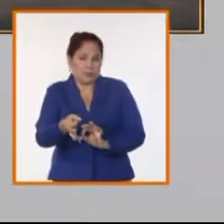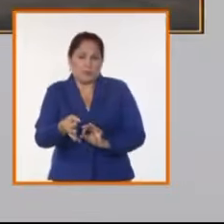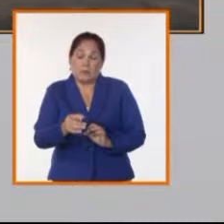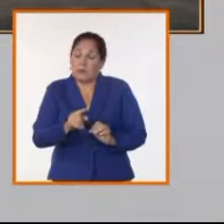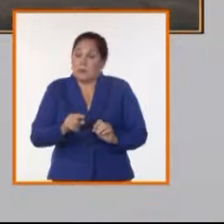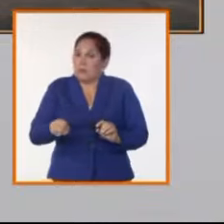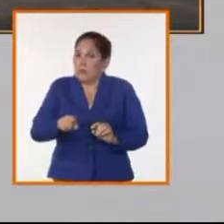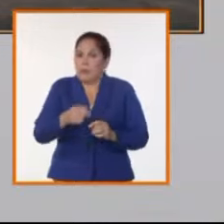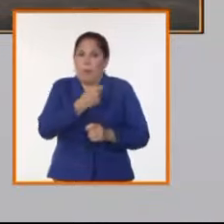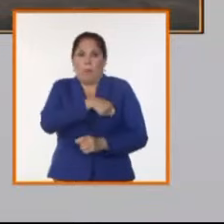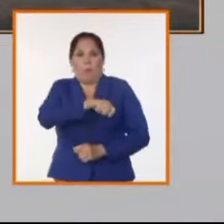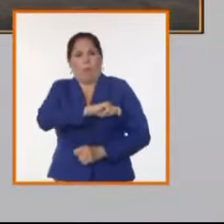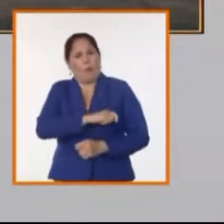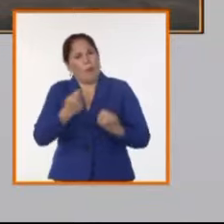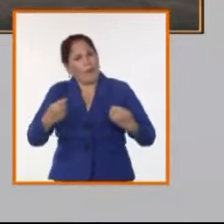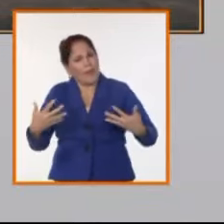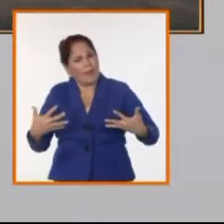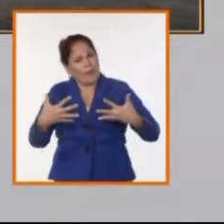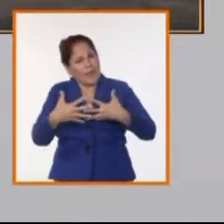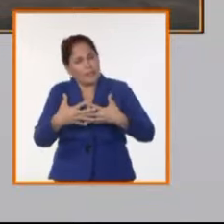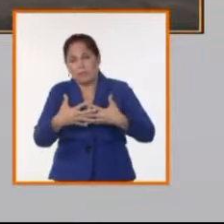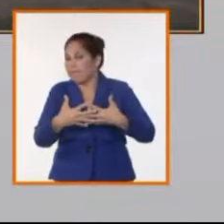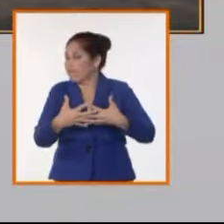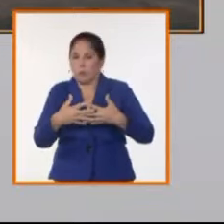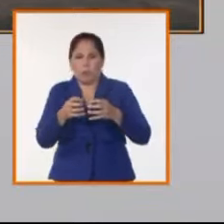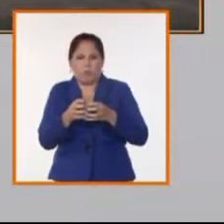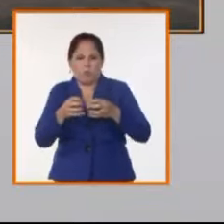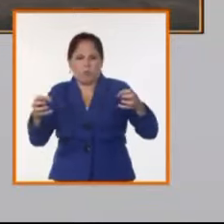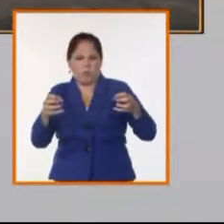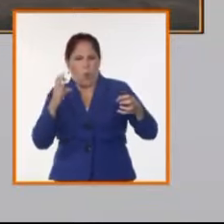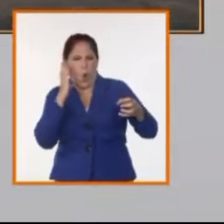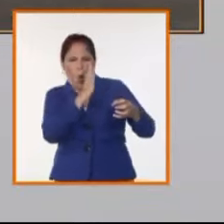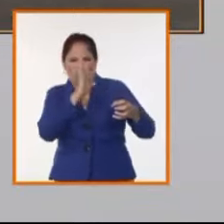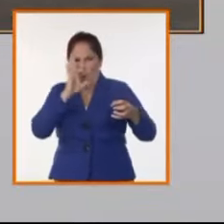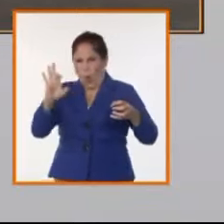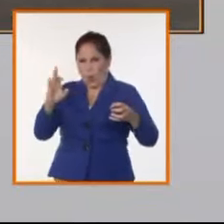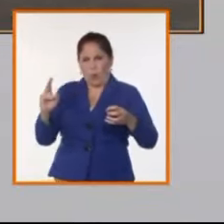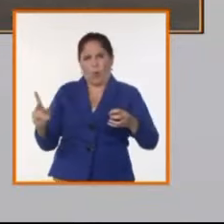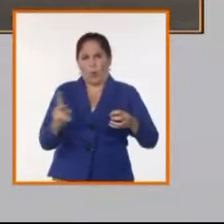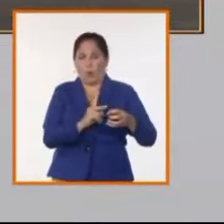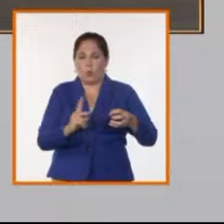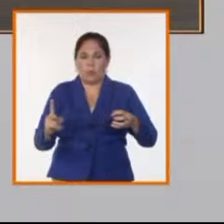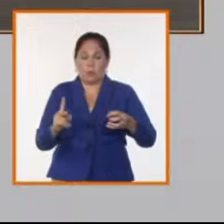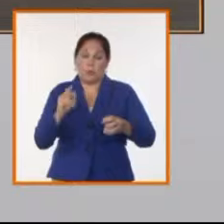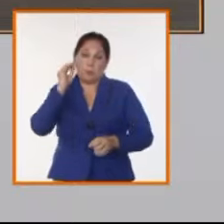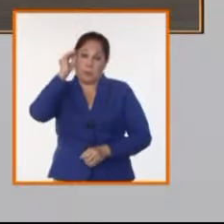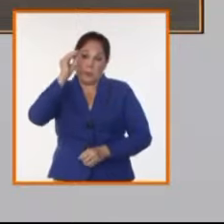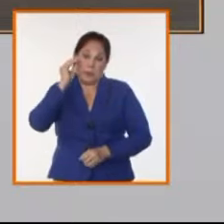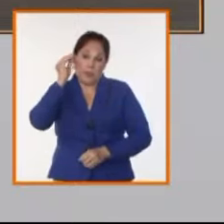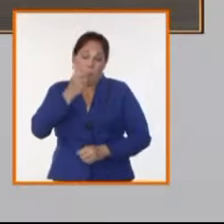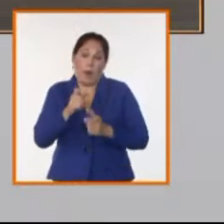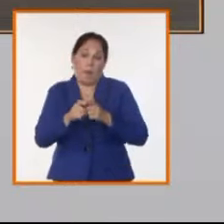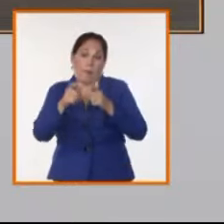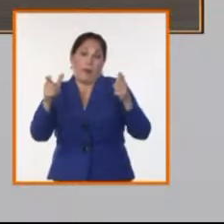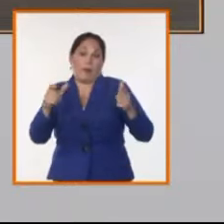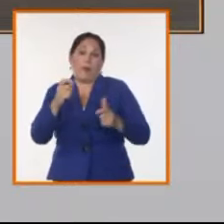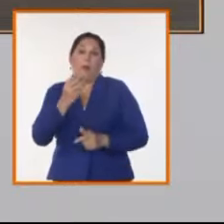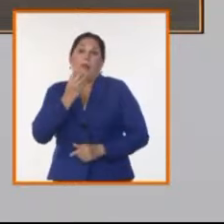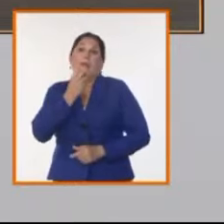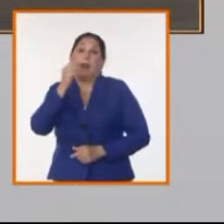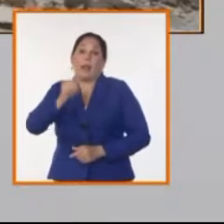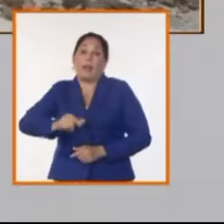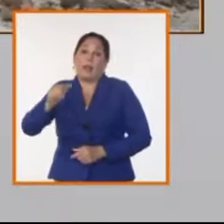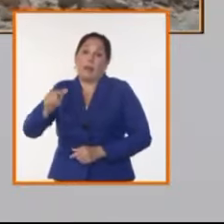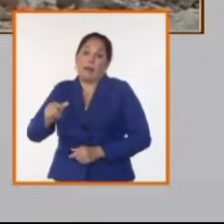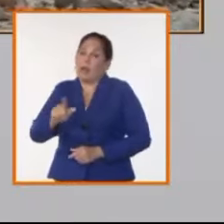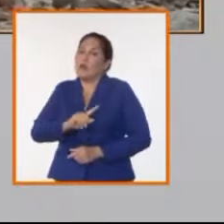estos pueblos bueno se se separen e esperemos bueno que no sean todos los israelíes los que piensen realmente así